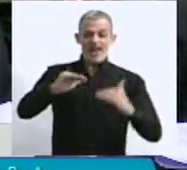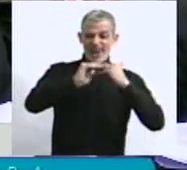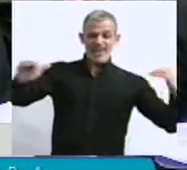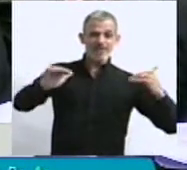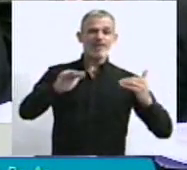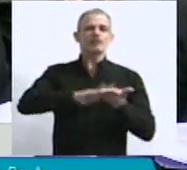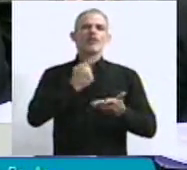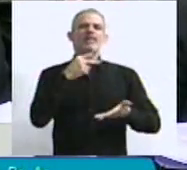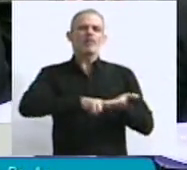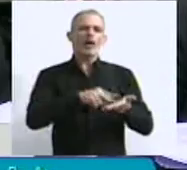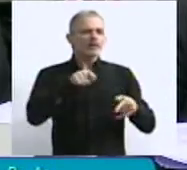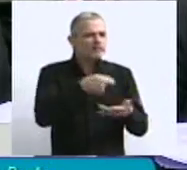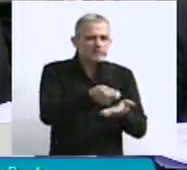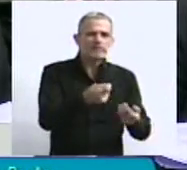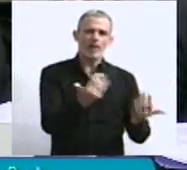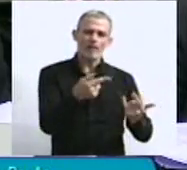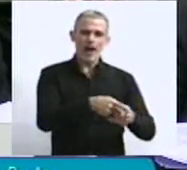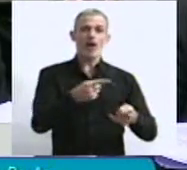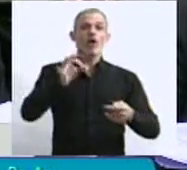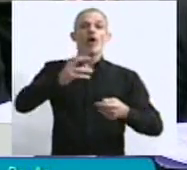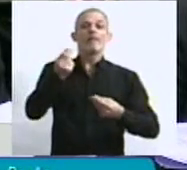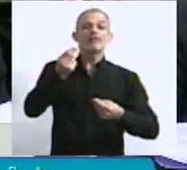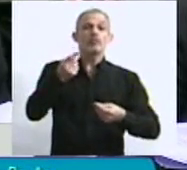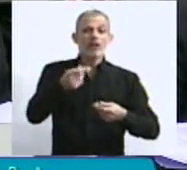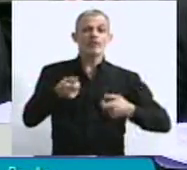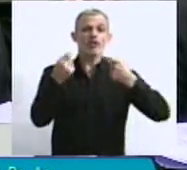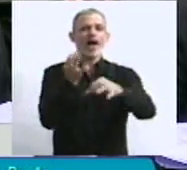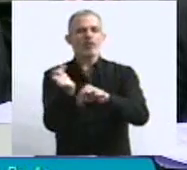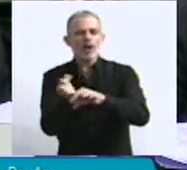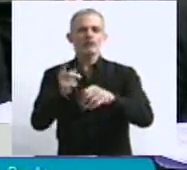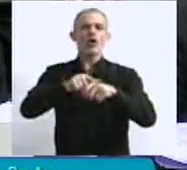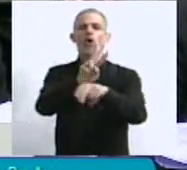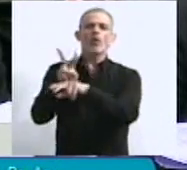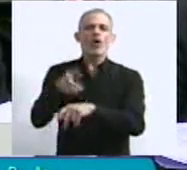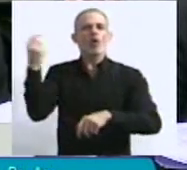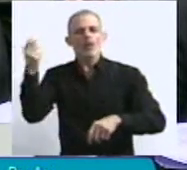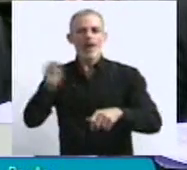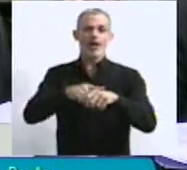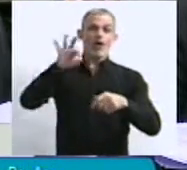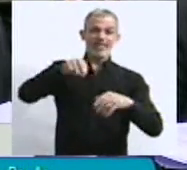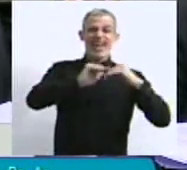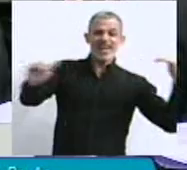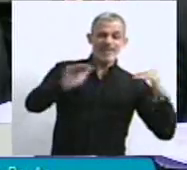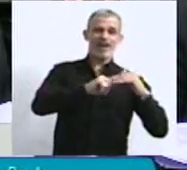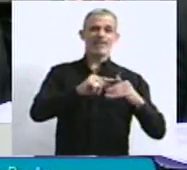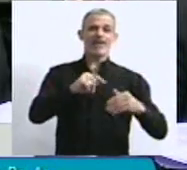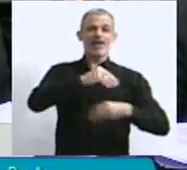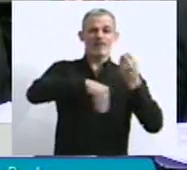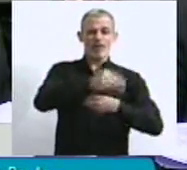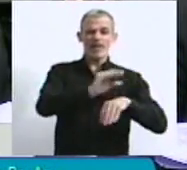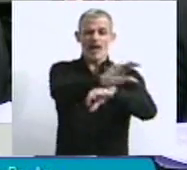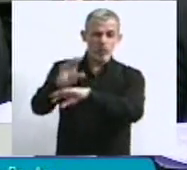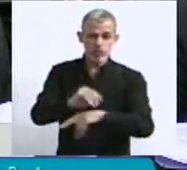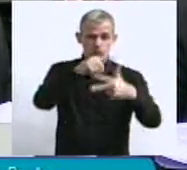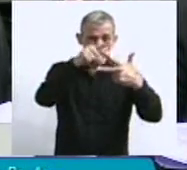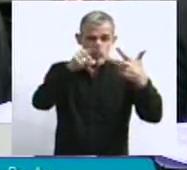de presión tributaria, este nivel de presupuesto educativo, este nivel de protección previsional y este nivel de asignaciones